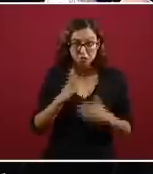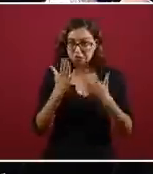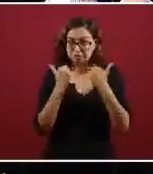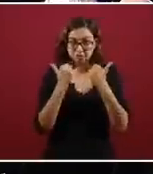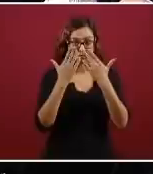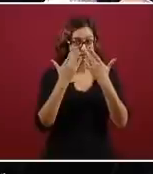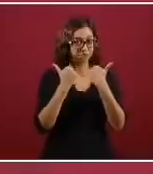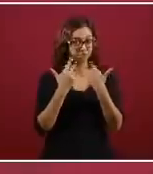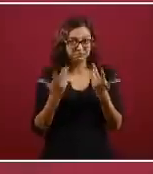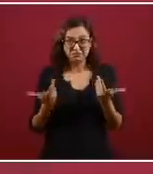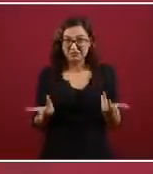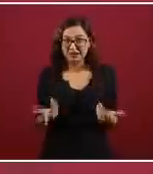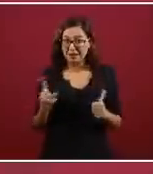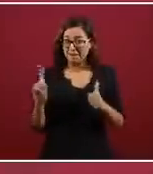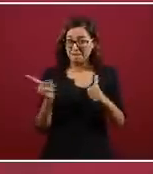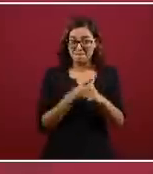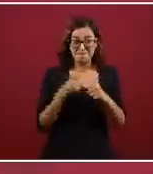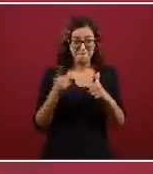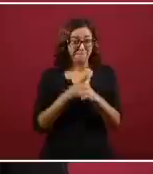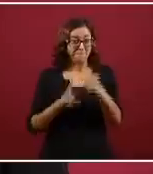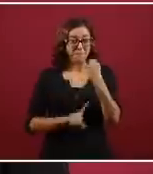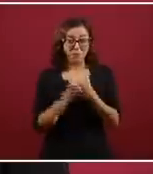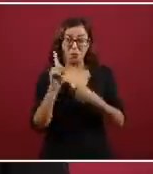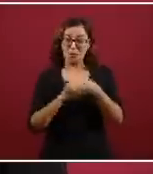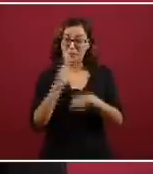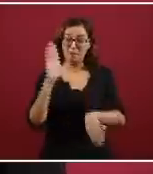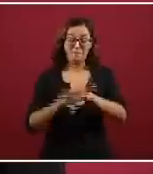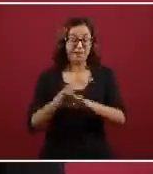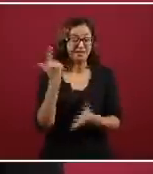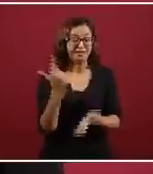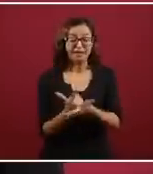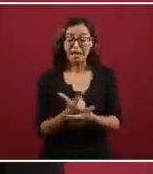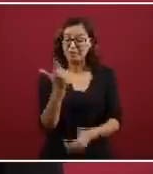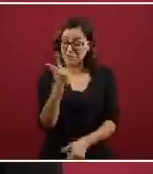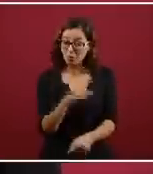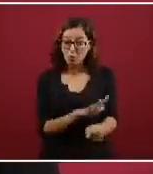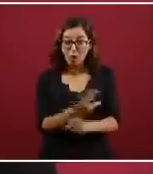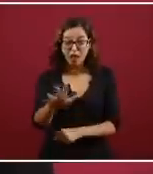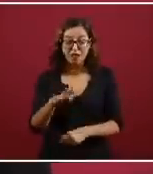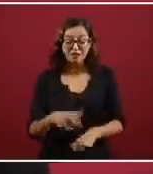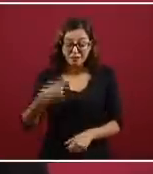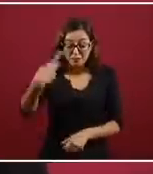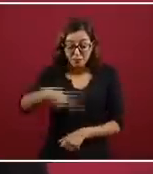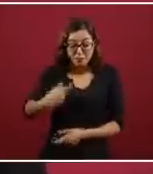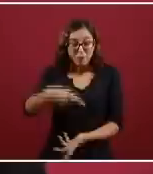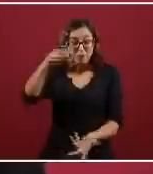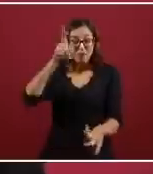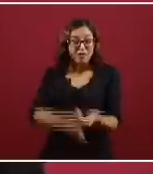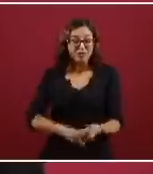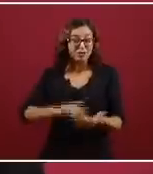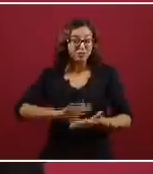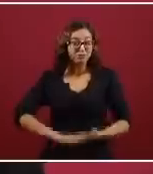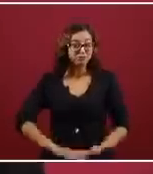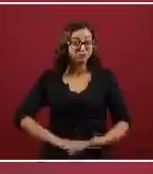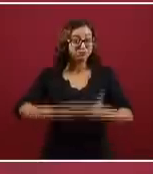el principal problema, lo que más nos afecta a todos, es la inseguridad y la violencia,